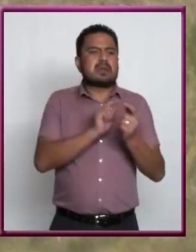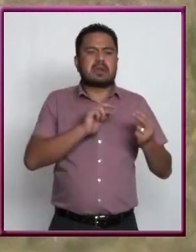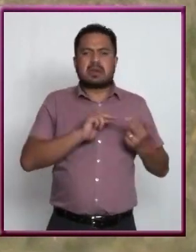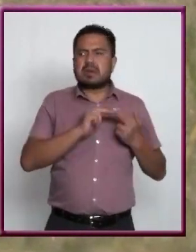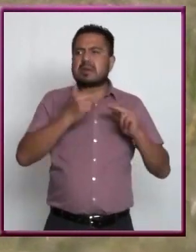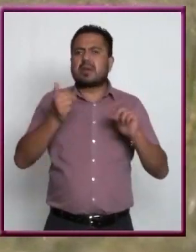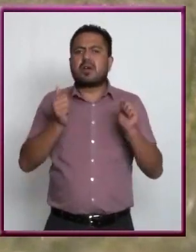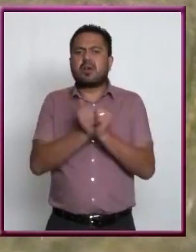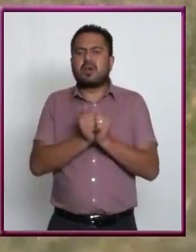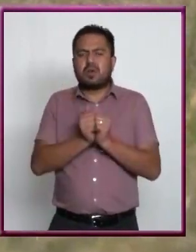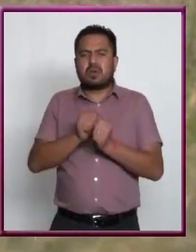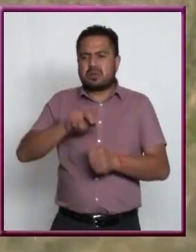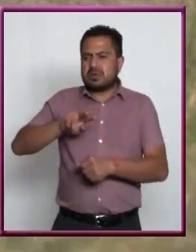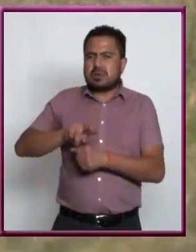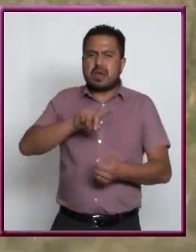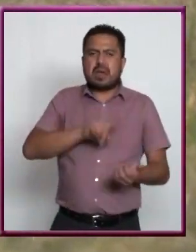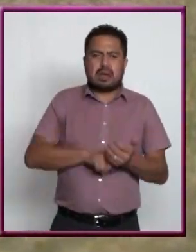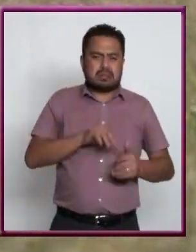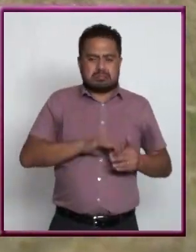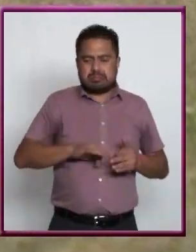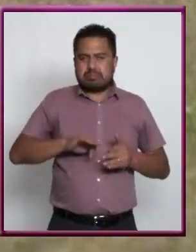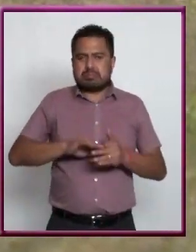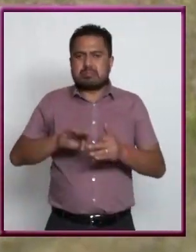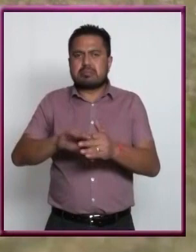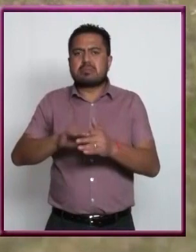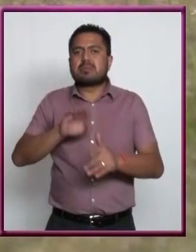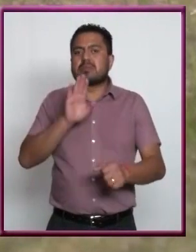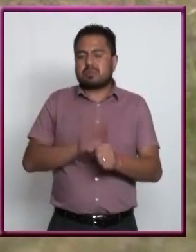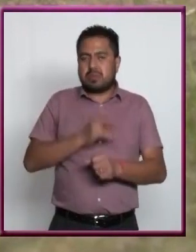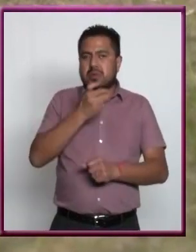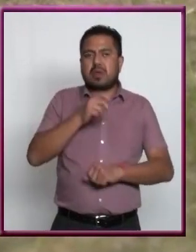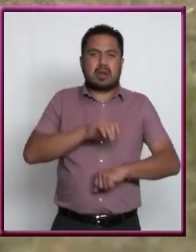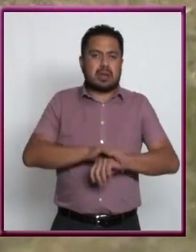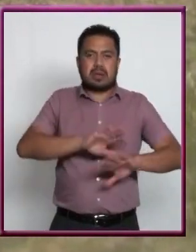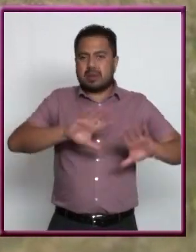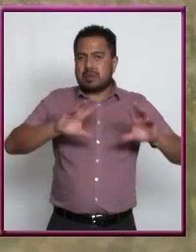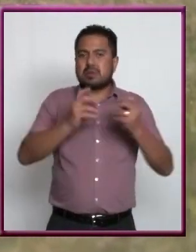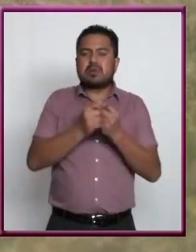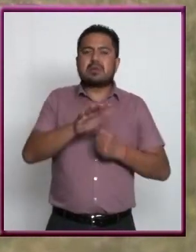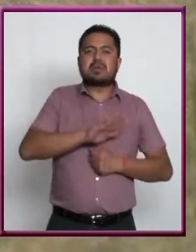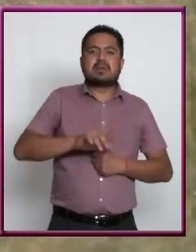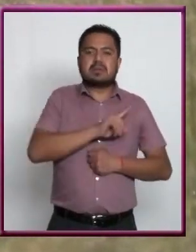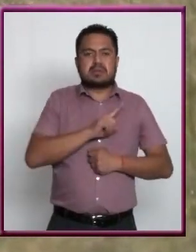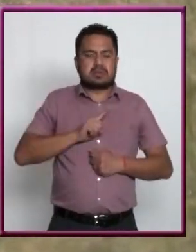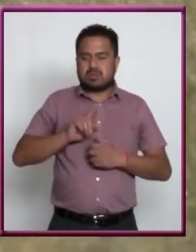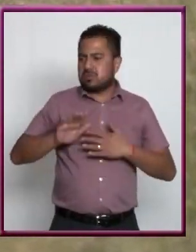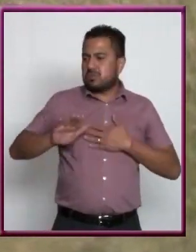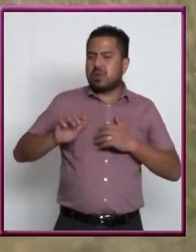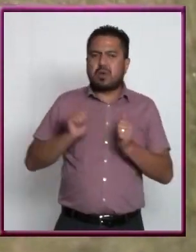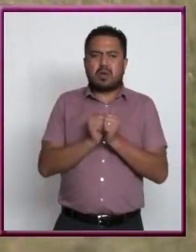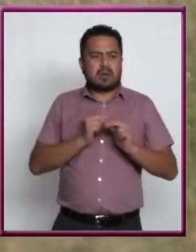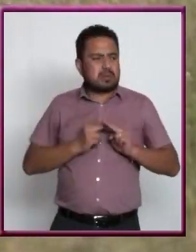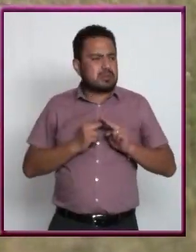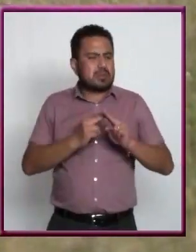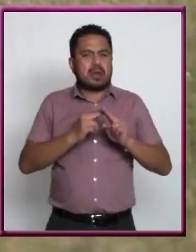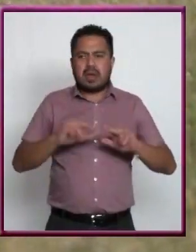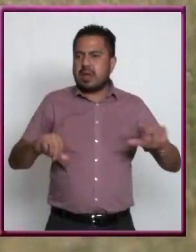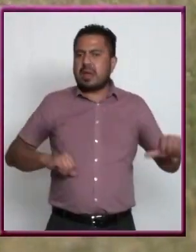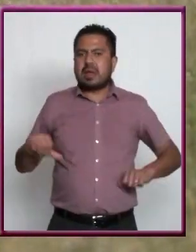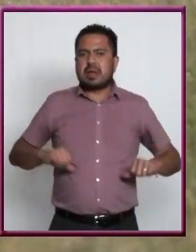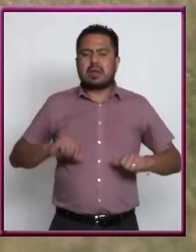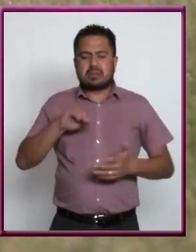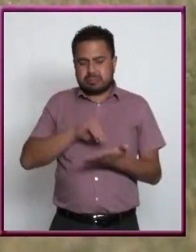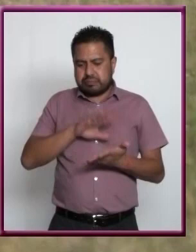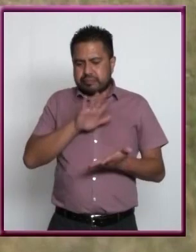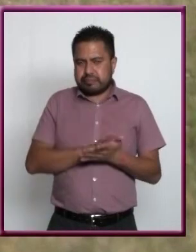directamente relacionado con la disciplina y la constancia. Por eso, amigos y amigas, tenemos que comprometernos a seguir nuestra rutina y